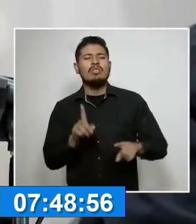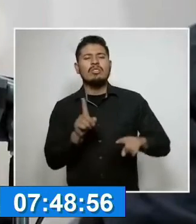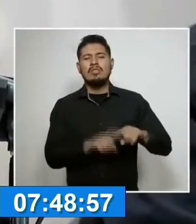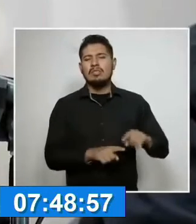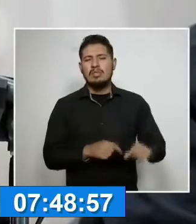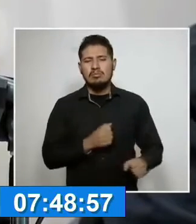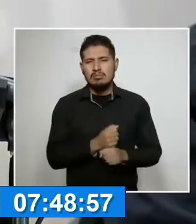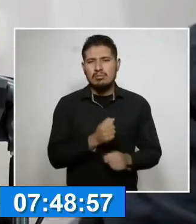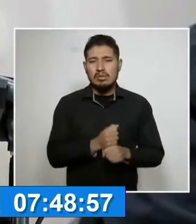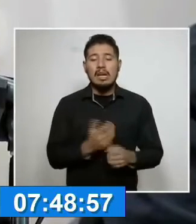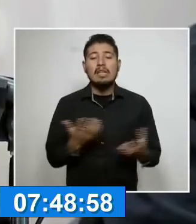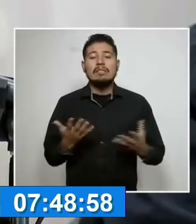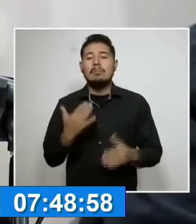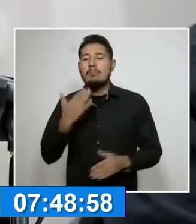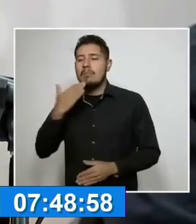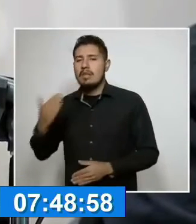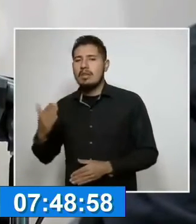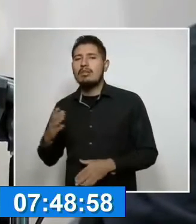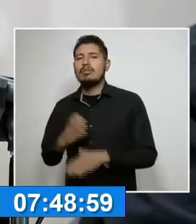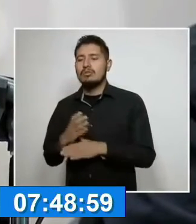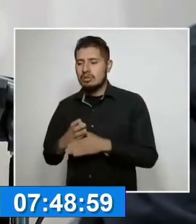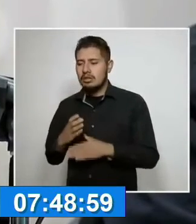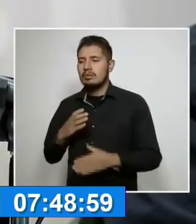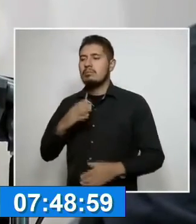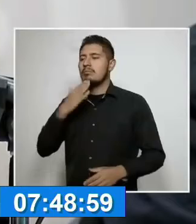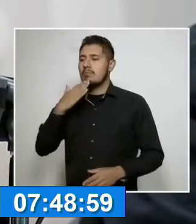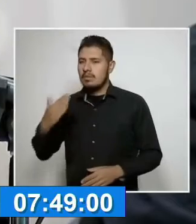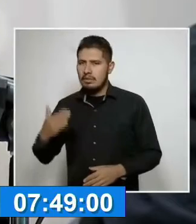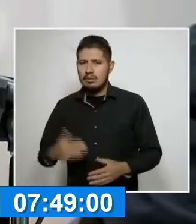haciendo el bien,